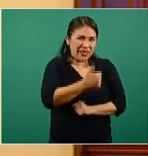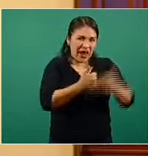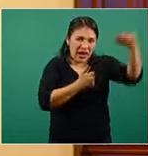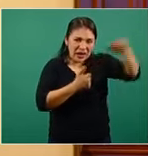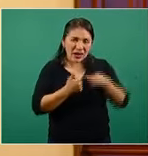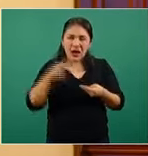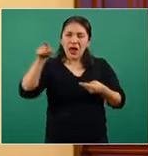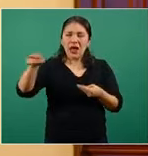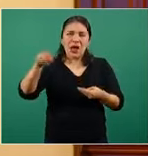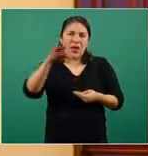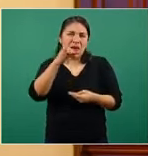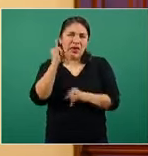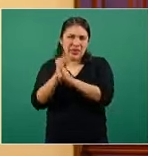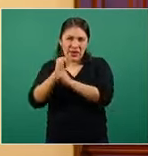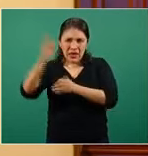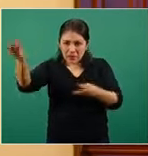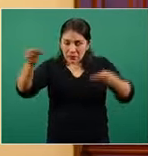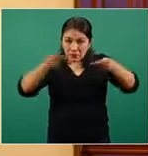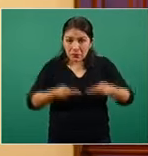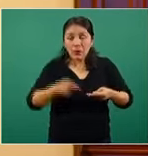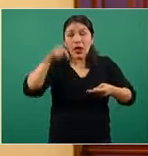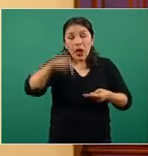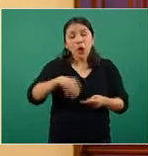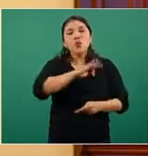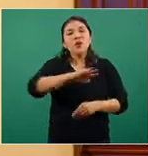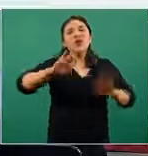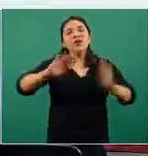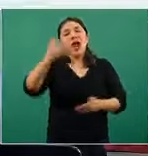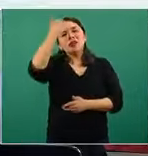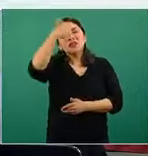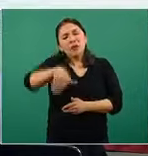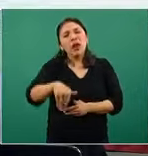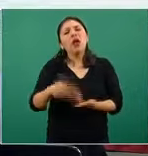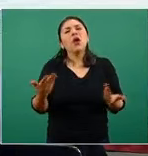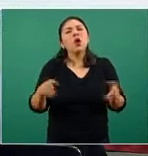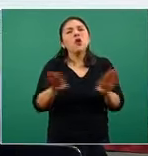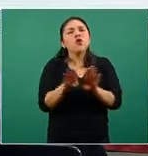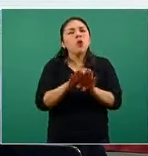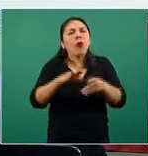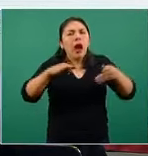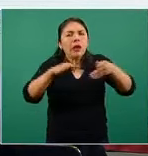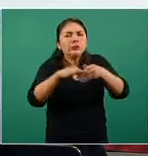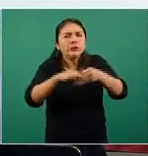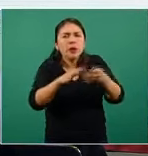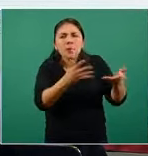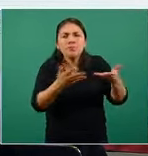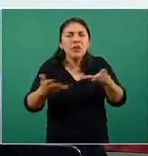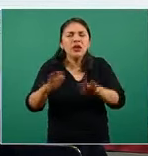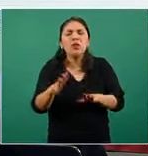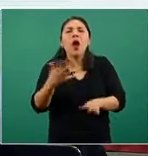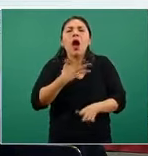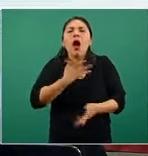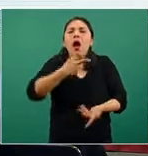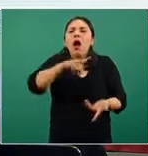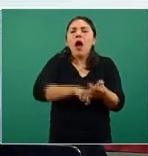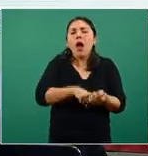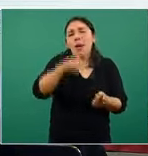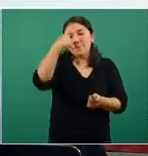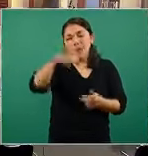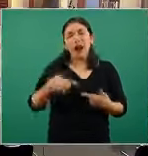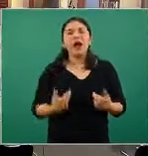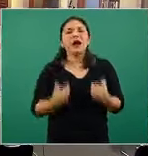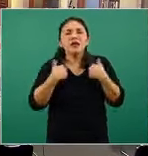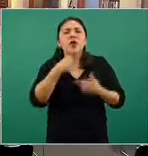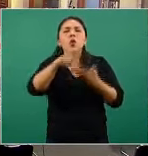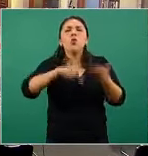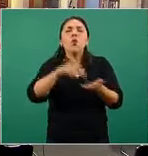base de Mi Vacuna, entonces se pudo conocer cuál era en aproximado la situación que guardaban la residencia